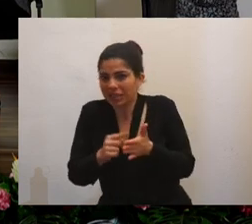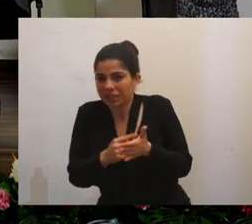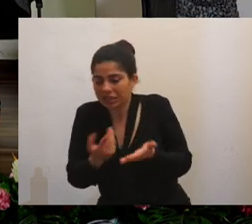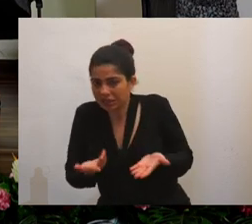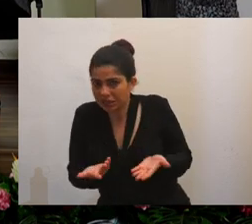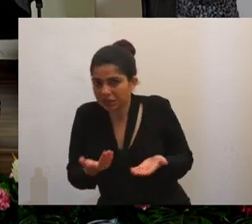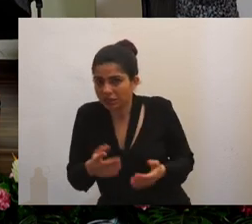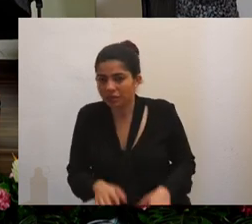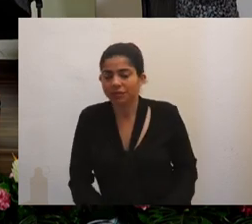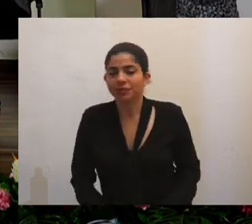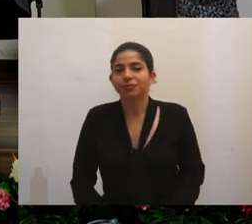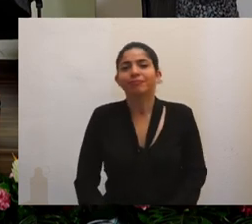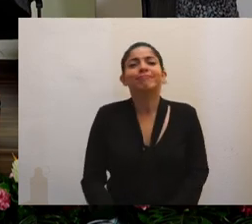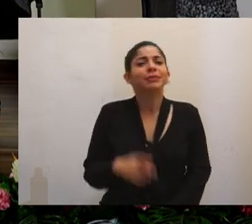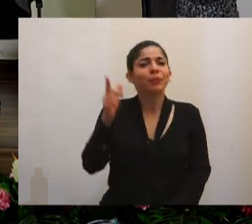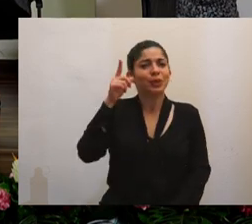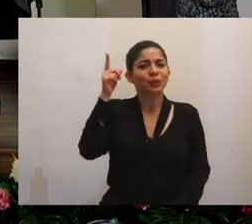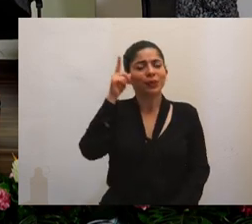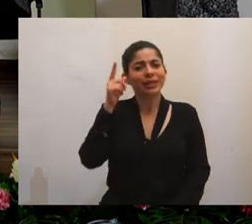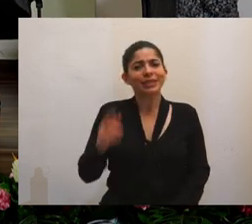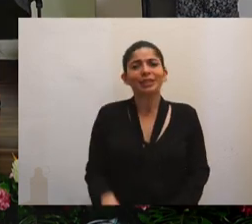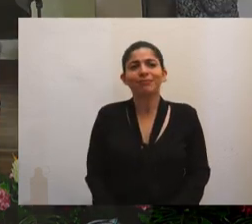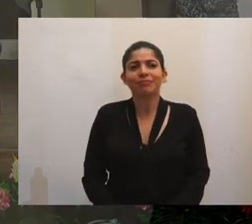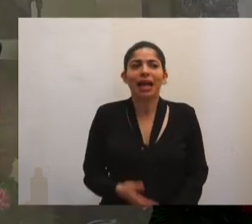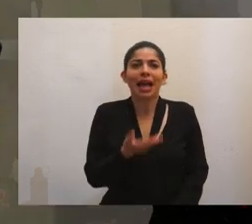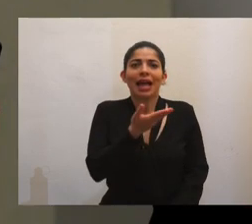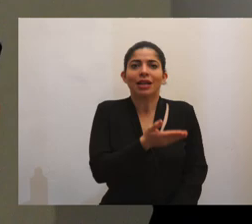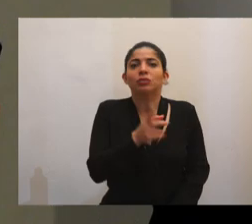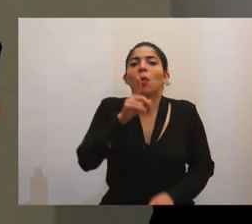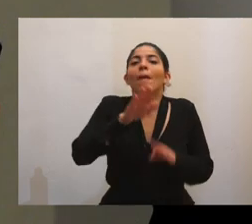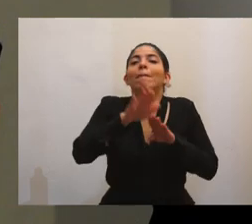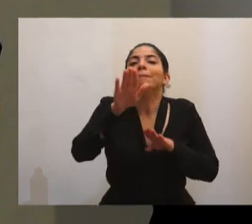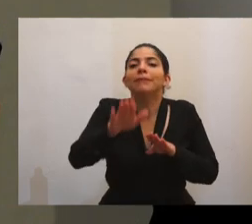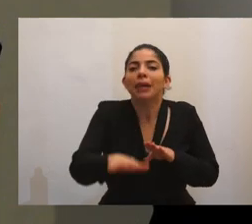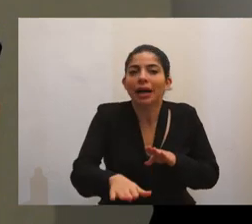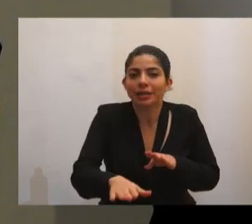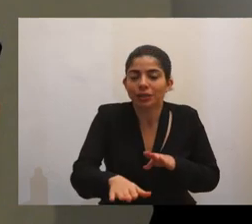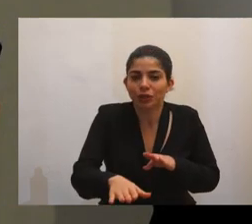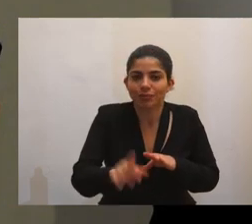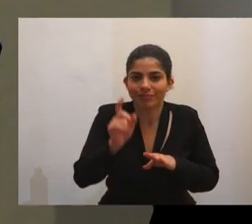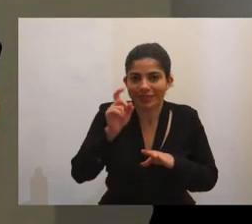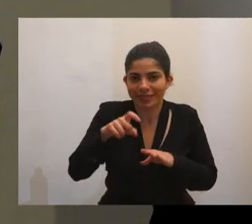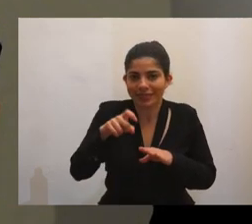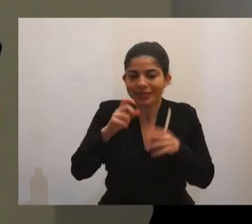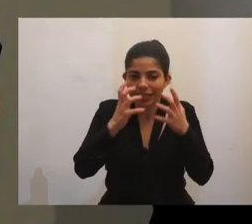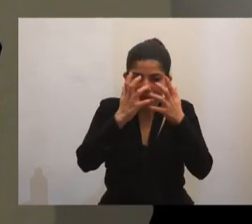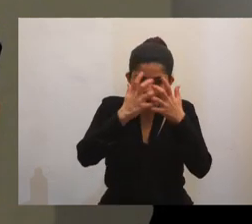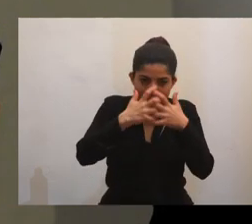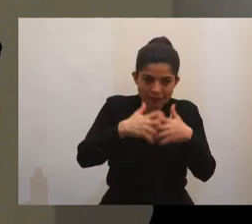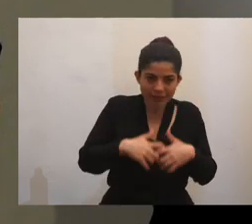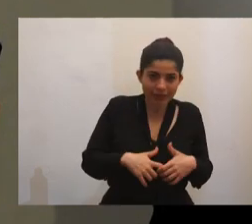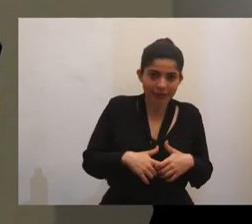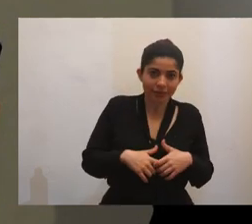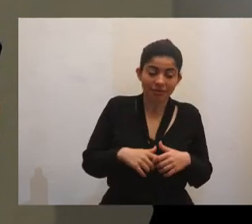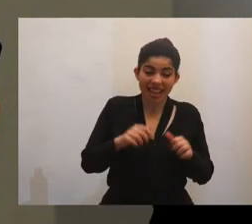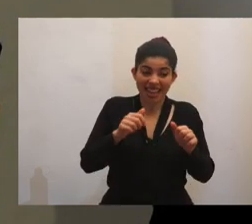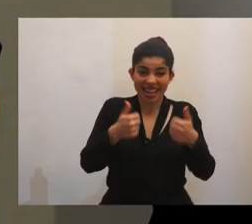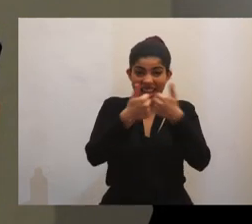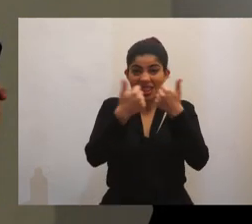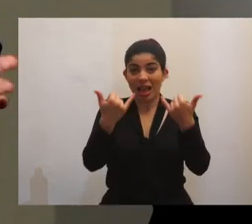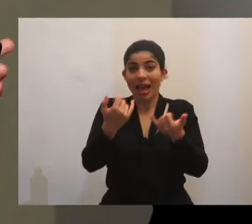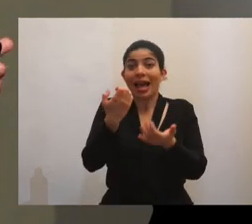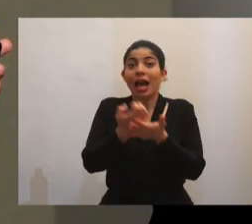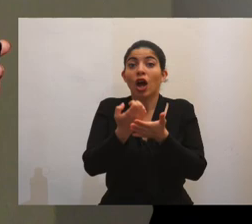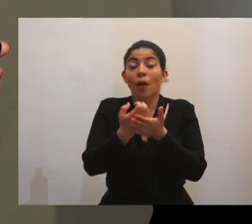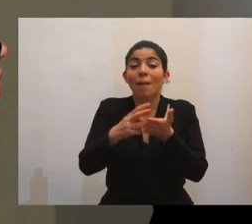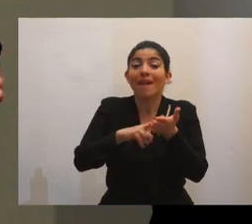viceministra. Por supuesto que esto es un paso que tenemos que articular. Como reto, la economía verde